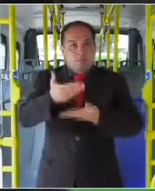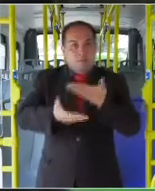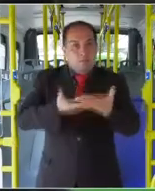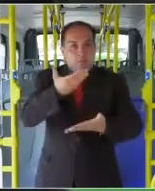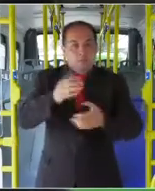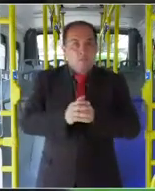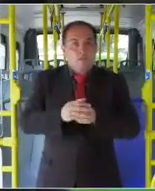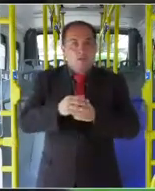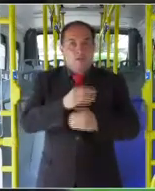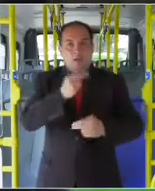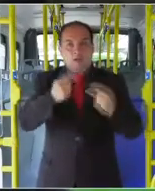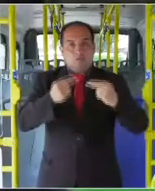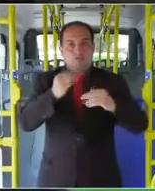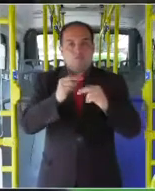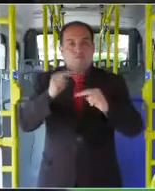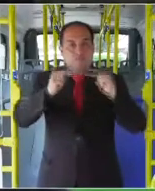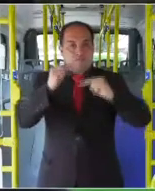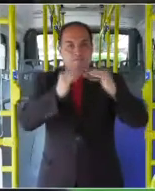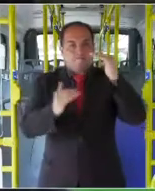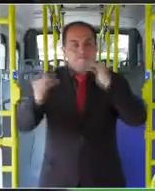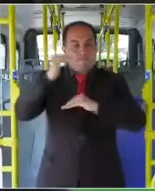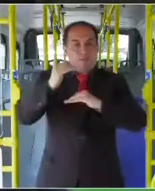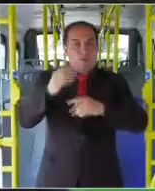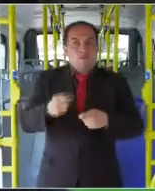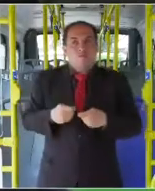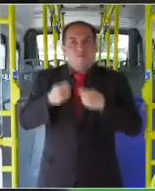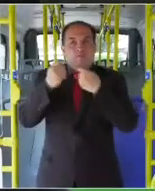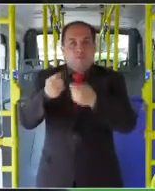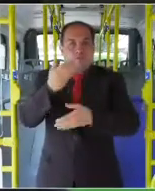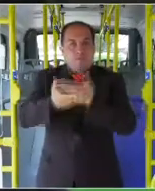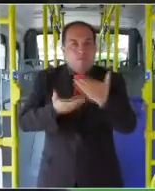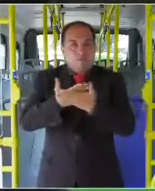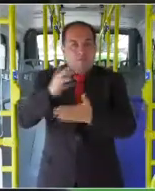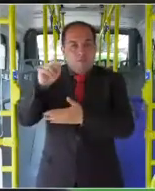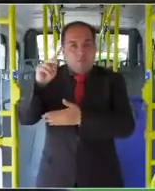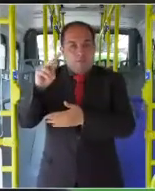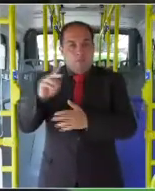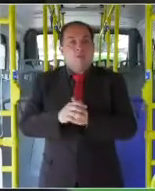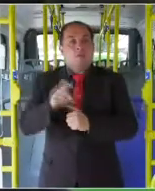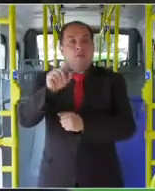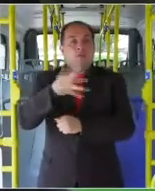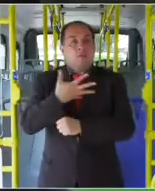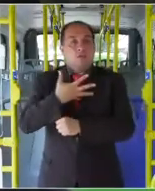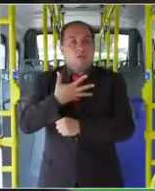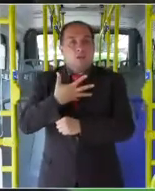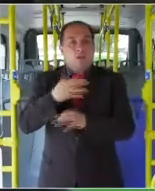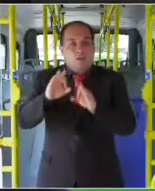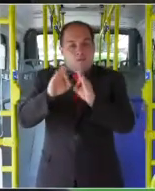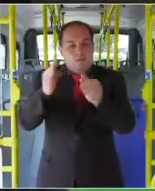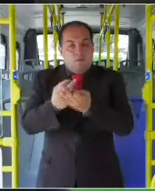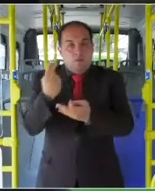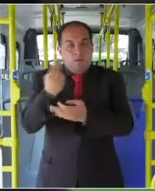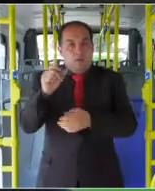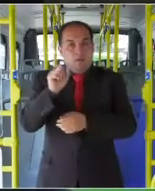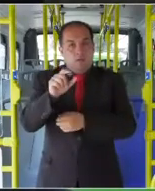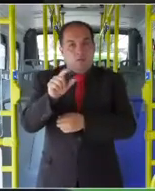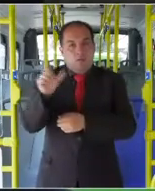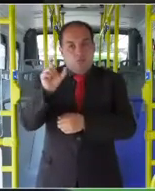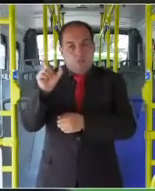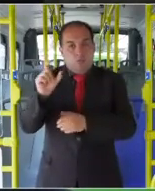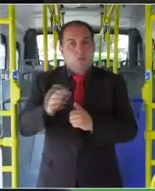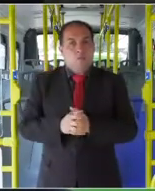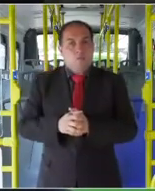la alta calidad con el que da RTP, sino no podríamos garantizar las altas frecuencias que se requieren incluso cuando los concesionarios